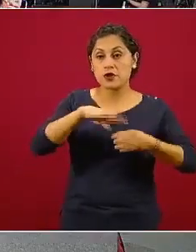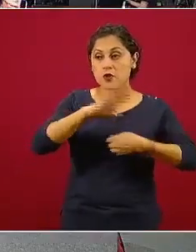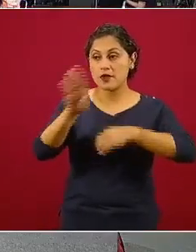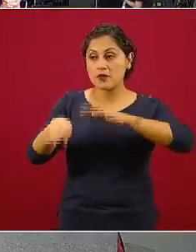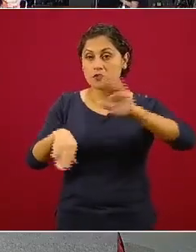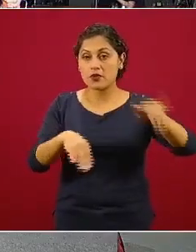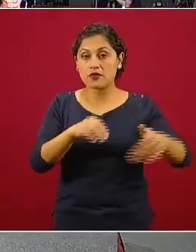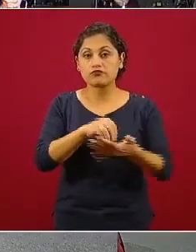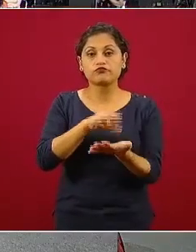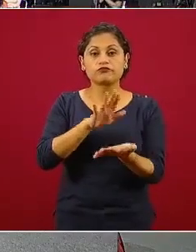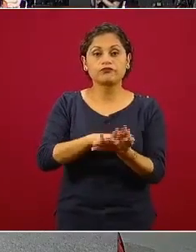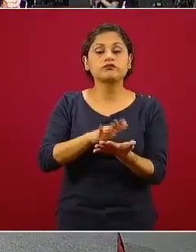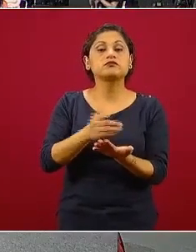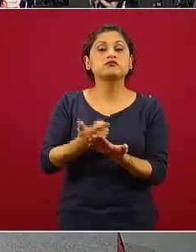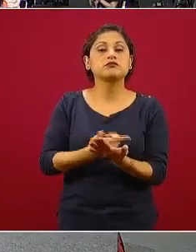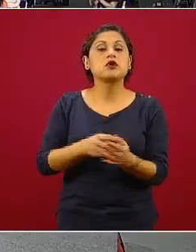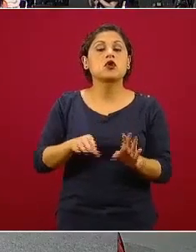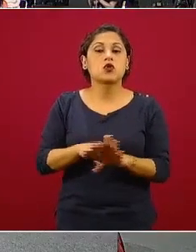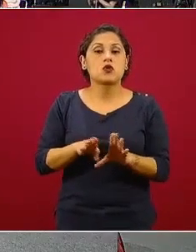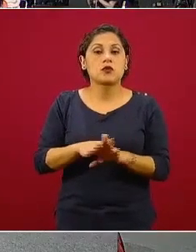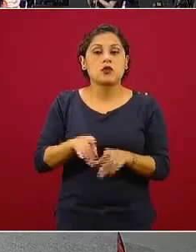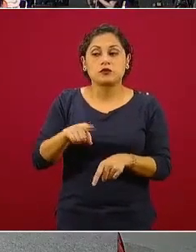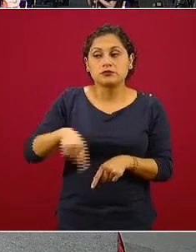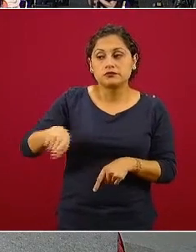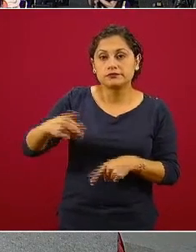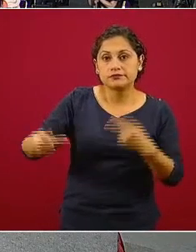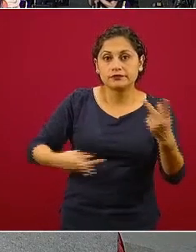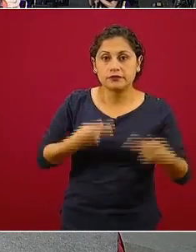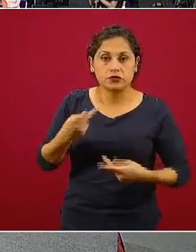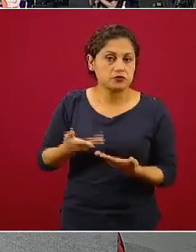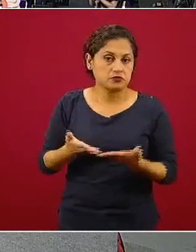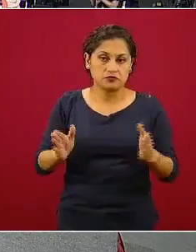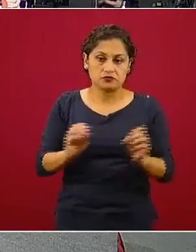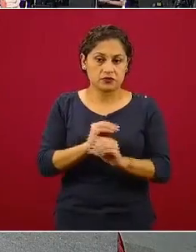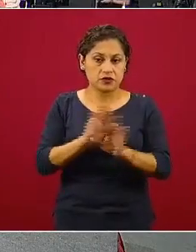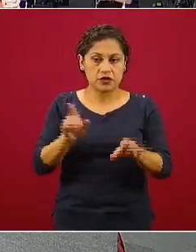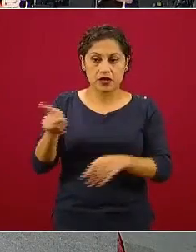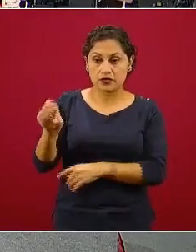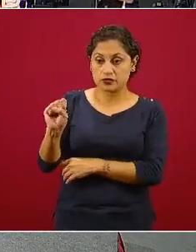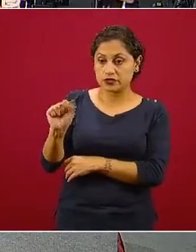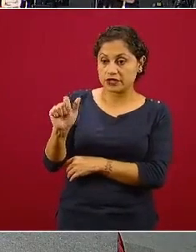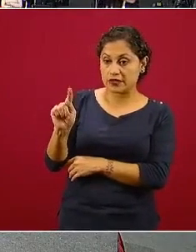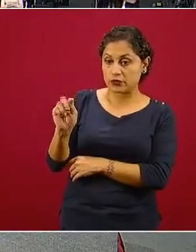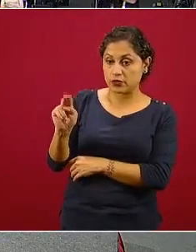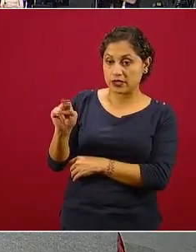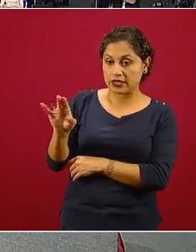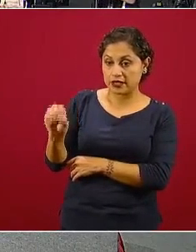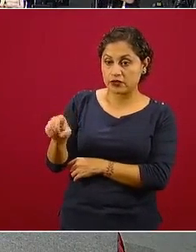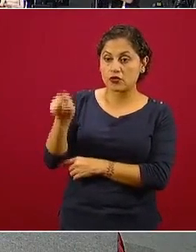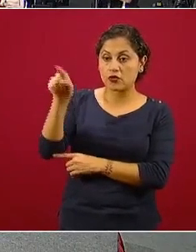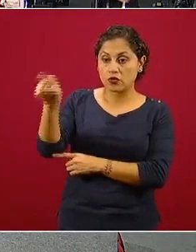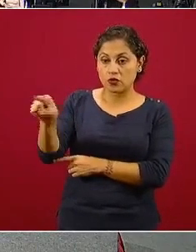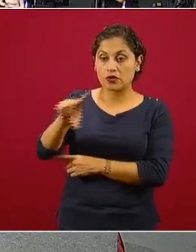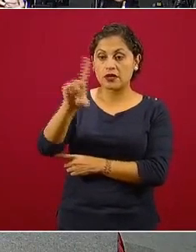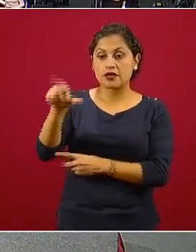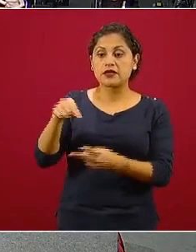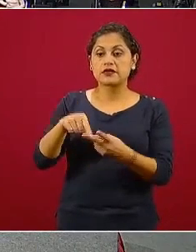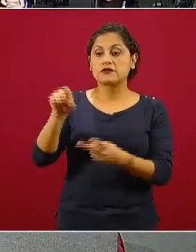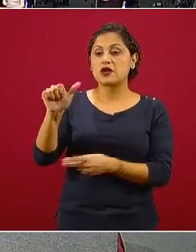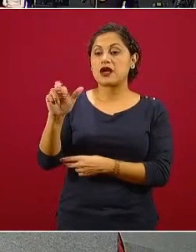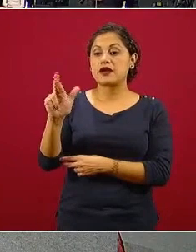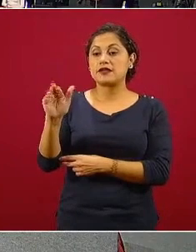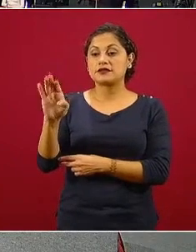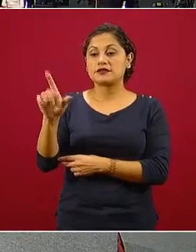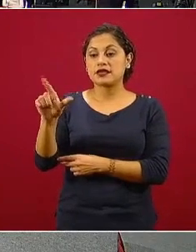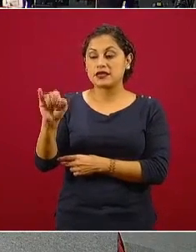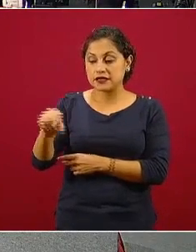Y, por supuesto, bienvenida siempre. Cualquier pregunta, vamos a empezar con Saturnino y con usted, con Araceli, y luego seguimos por